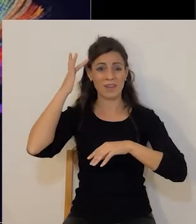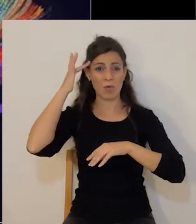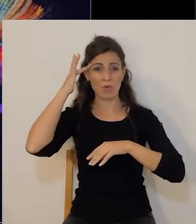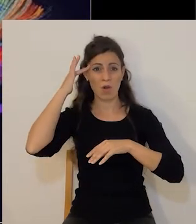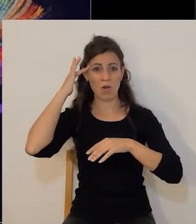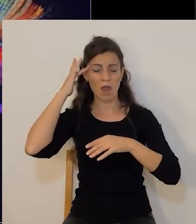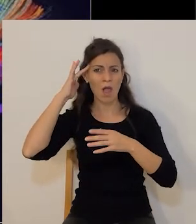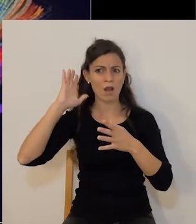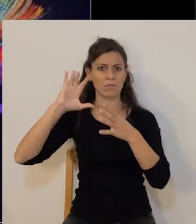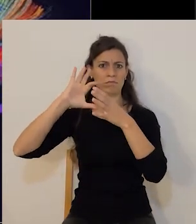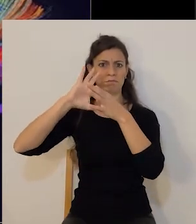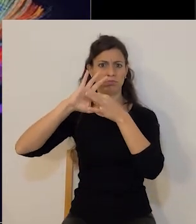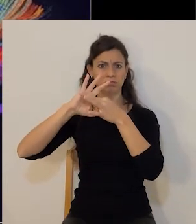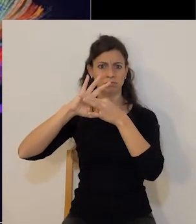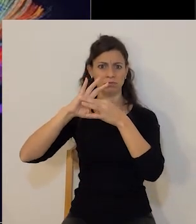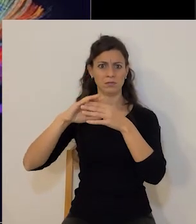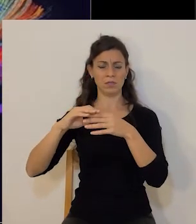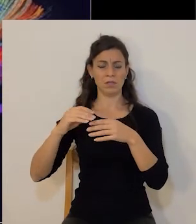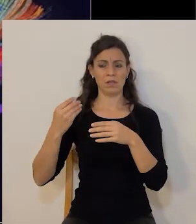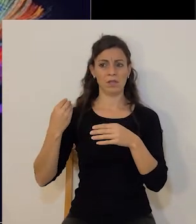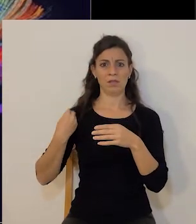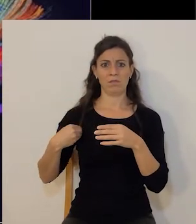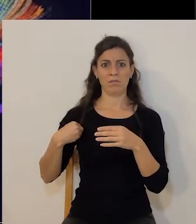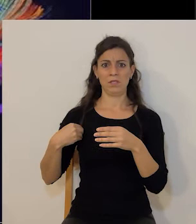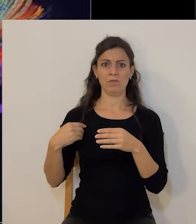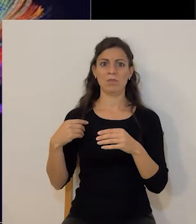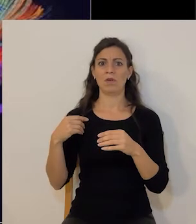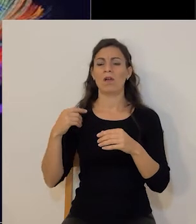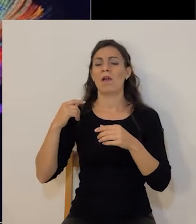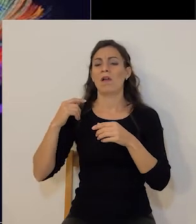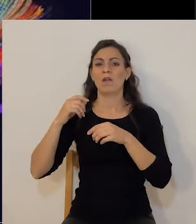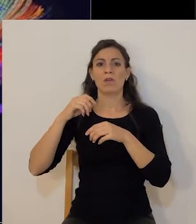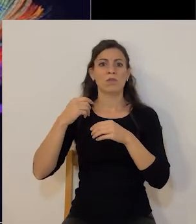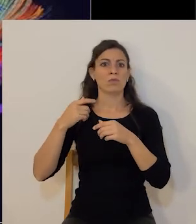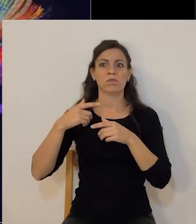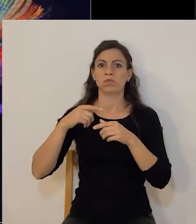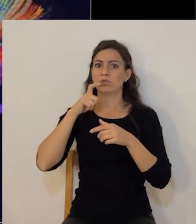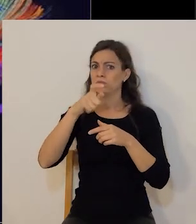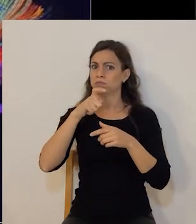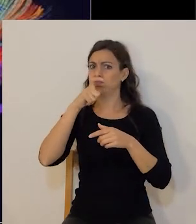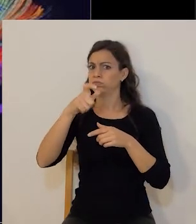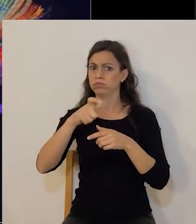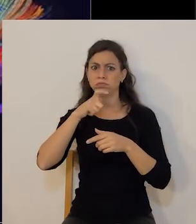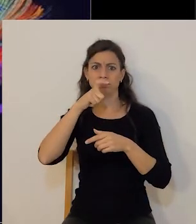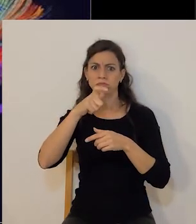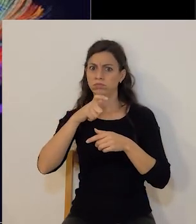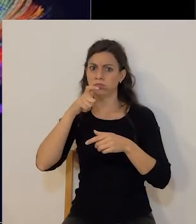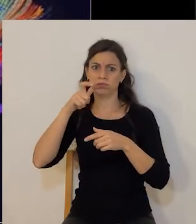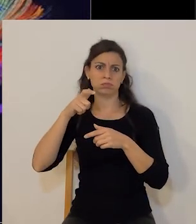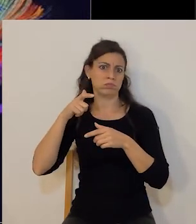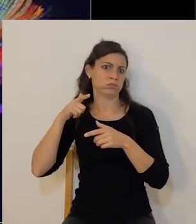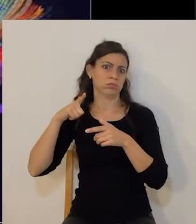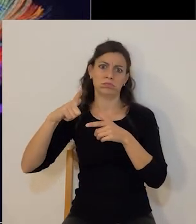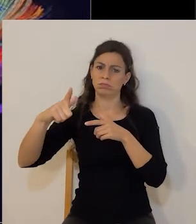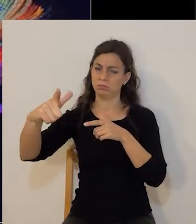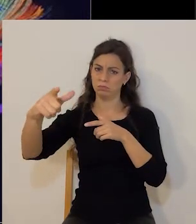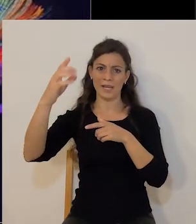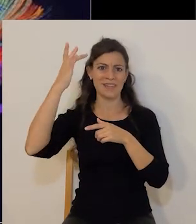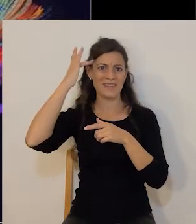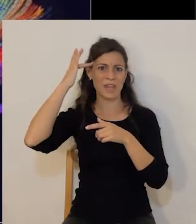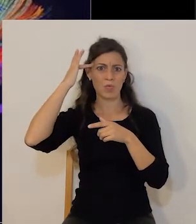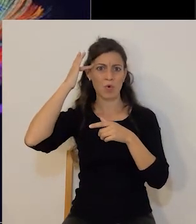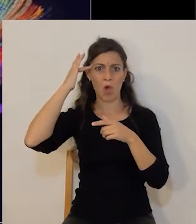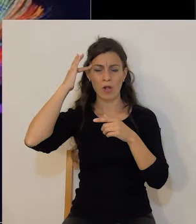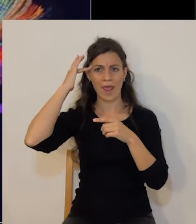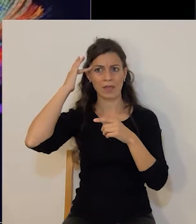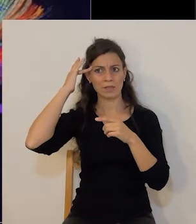y esa red neuronal crea una relación de larga duración con un montón de neuronas que llegan a tener